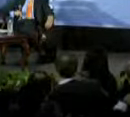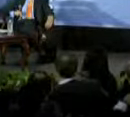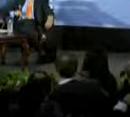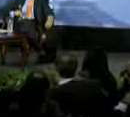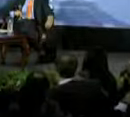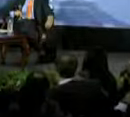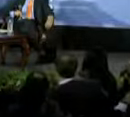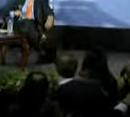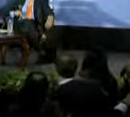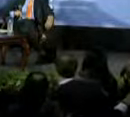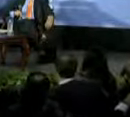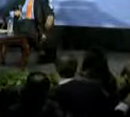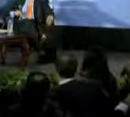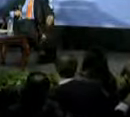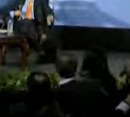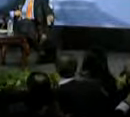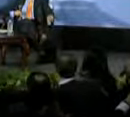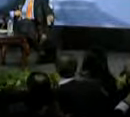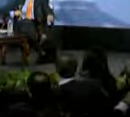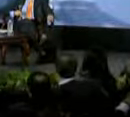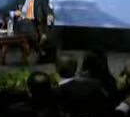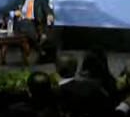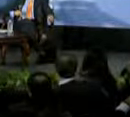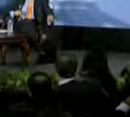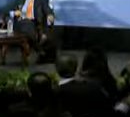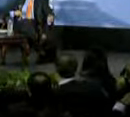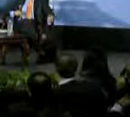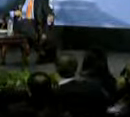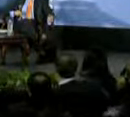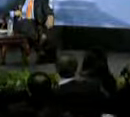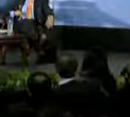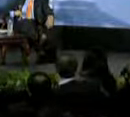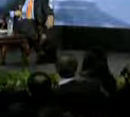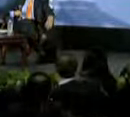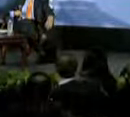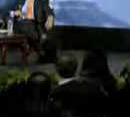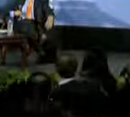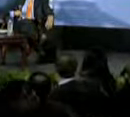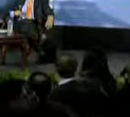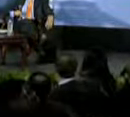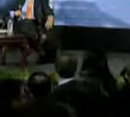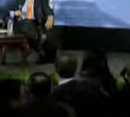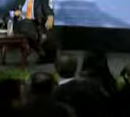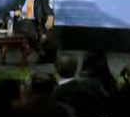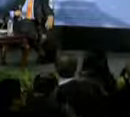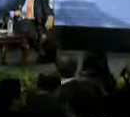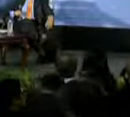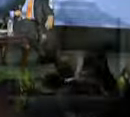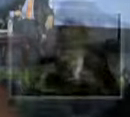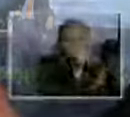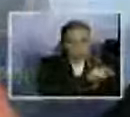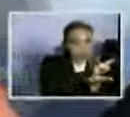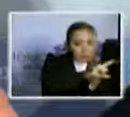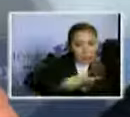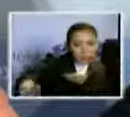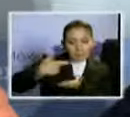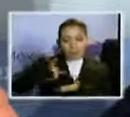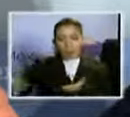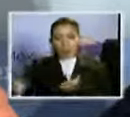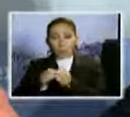revitalizar todo el concepto de zona libre de armas nucleares. Incluso nos gustaría llevarlo más allá, zona libre de todas armas de